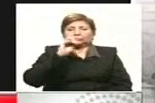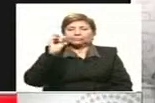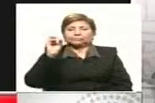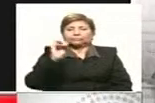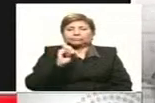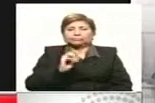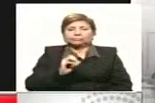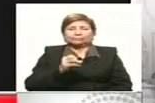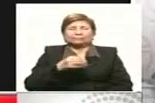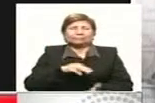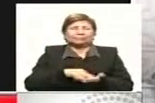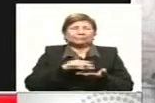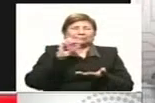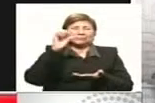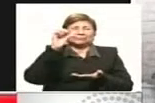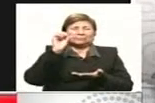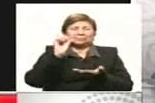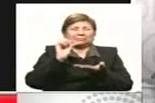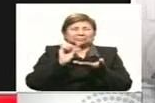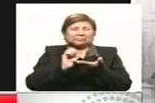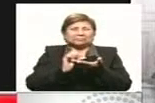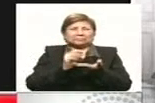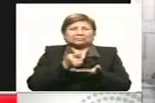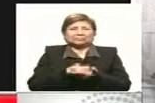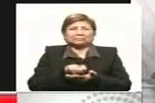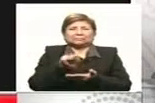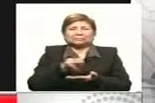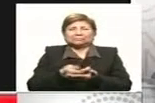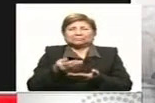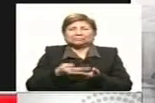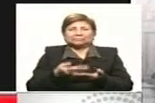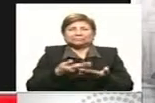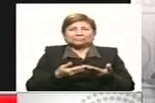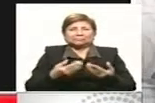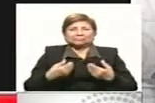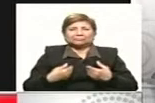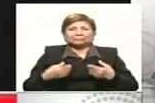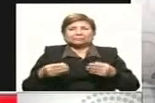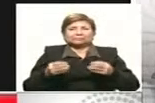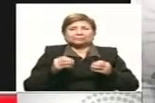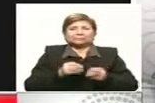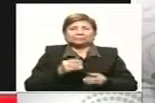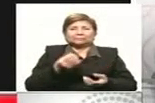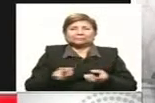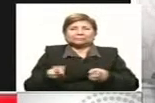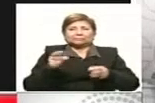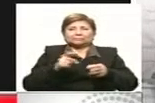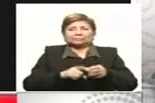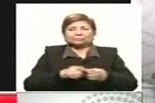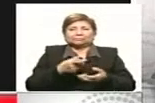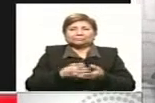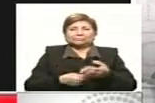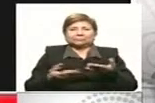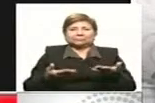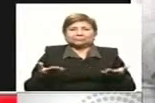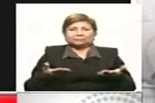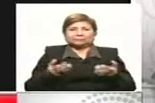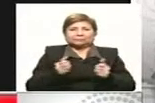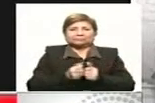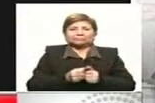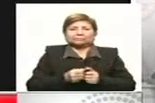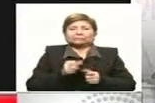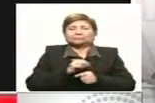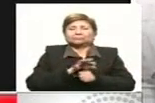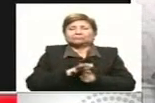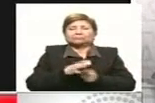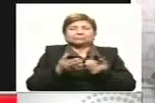1.54%. Es bastante reducido nuestro gasto operativo, nuestro gasto de implementación de esta reconstrucción,